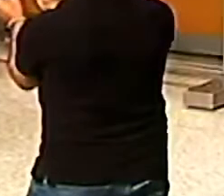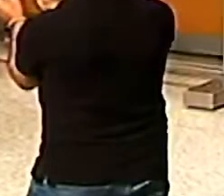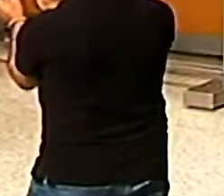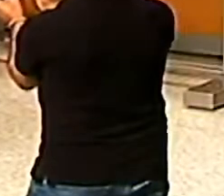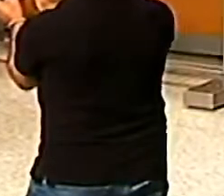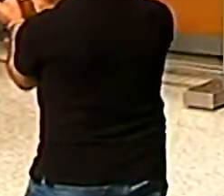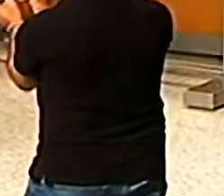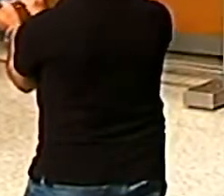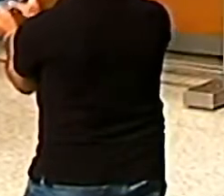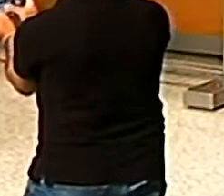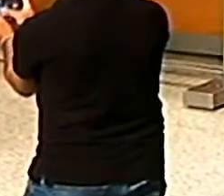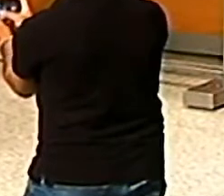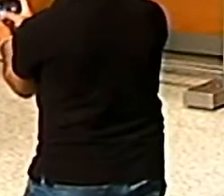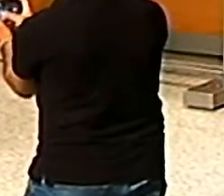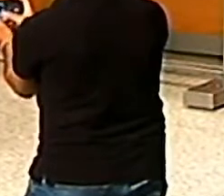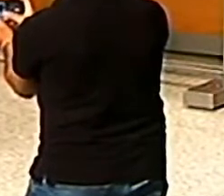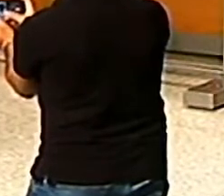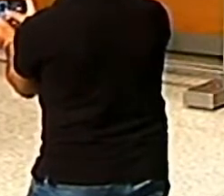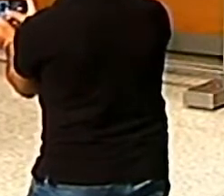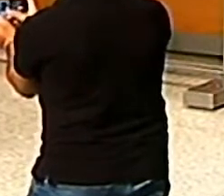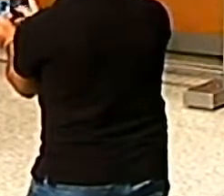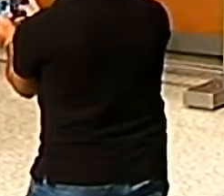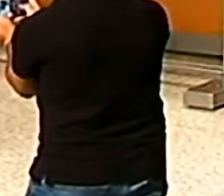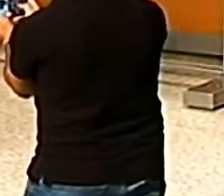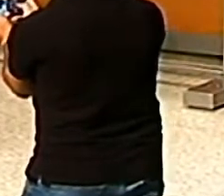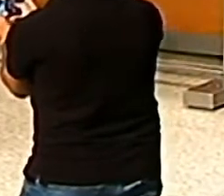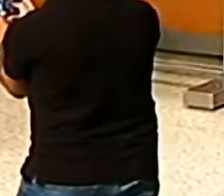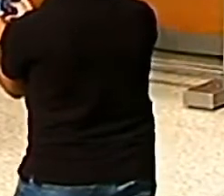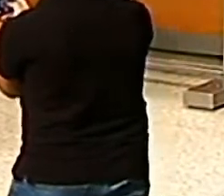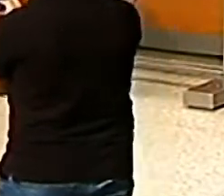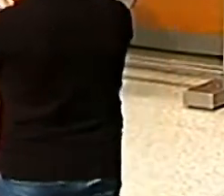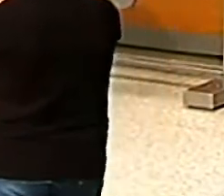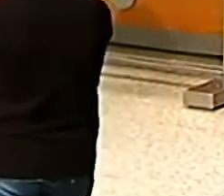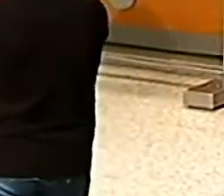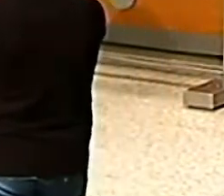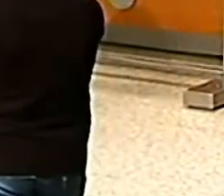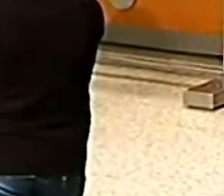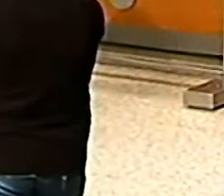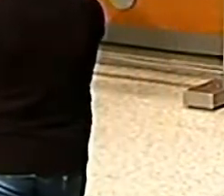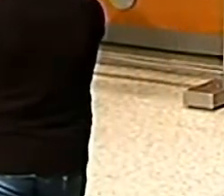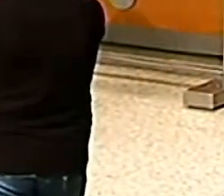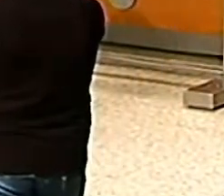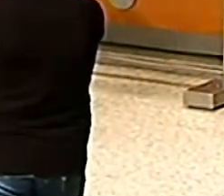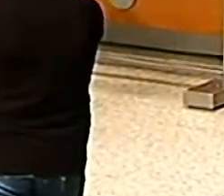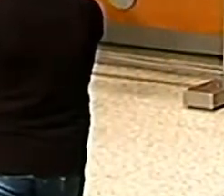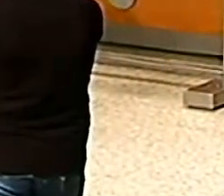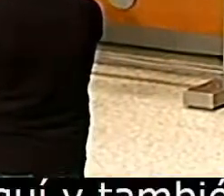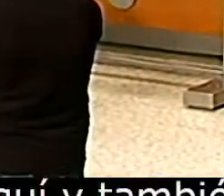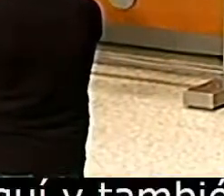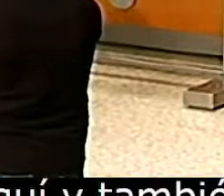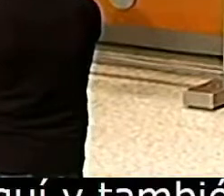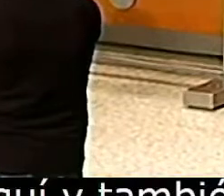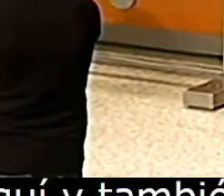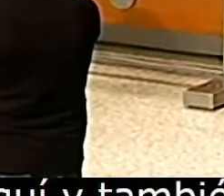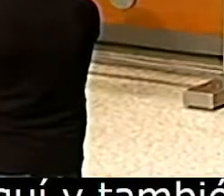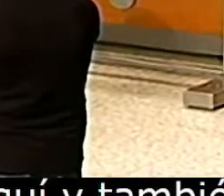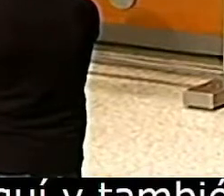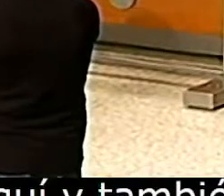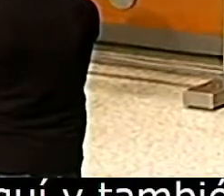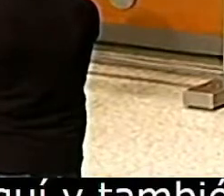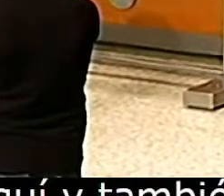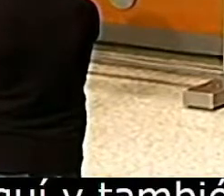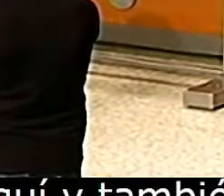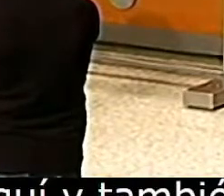Gracias por su presencia a los medios que están aquí. También mi saludo cariñoso en este 1 de septiembre al resto